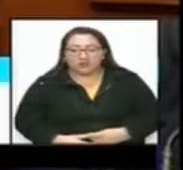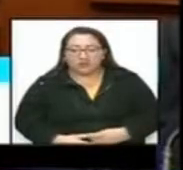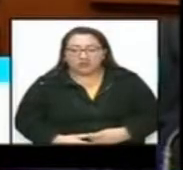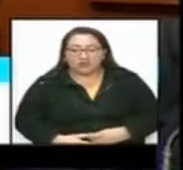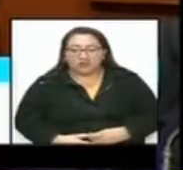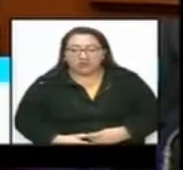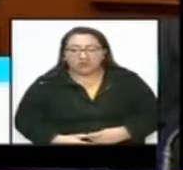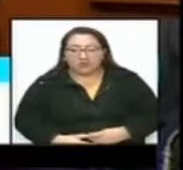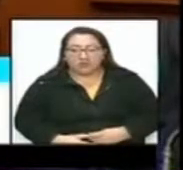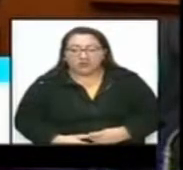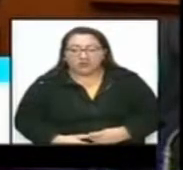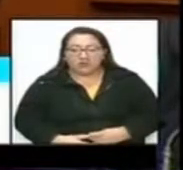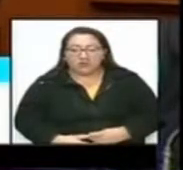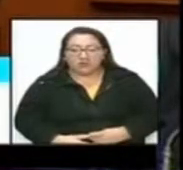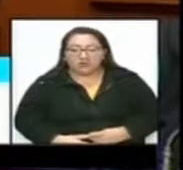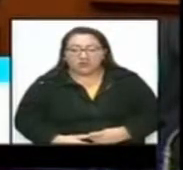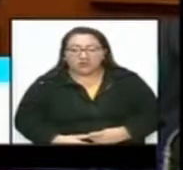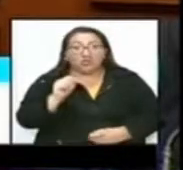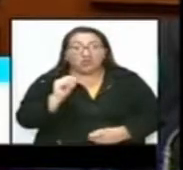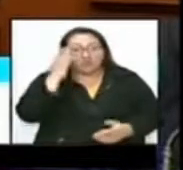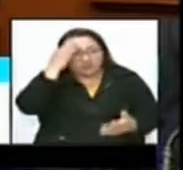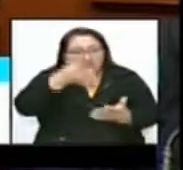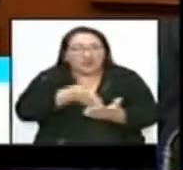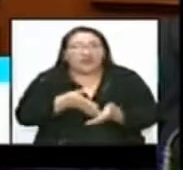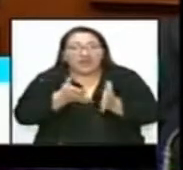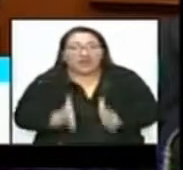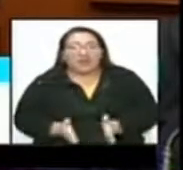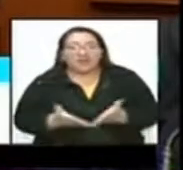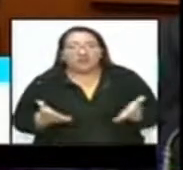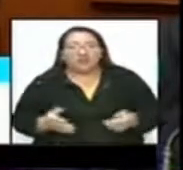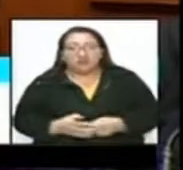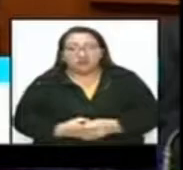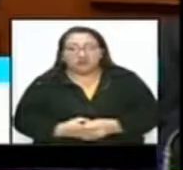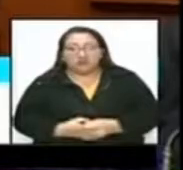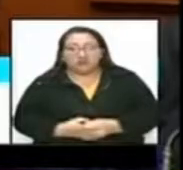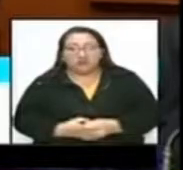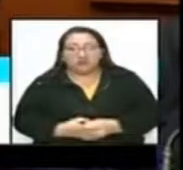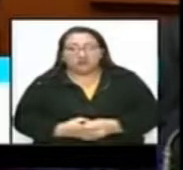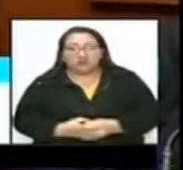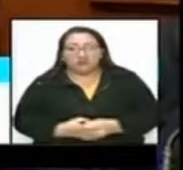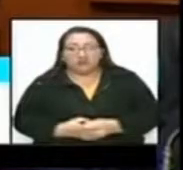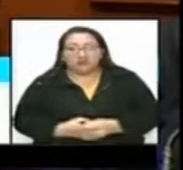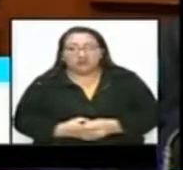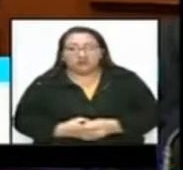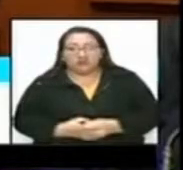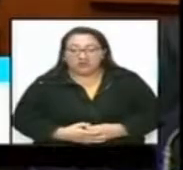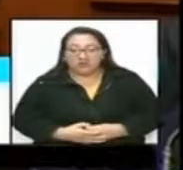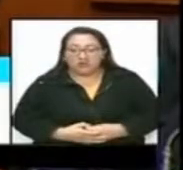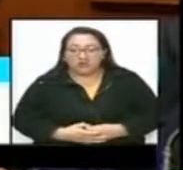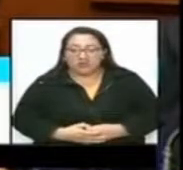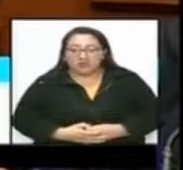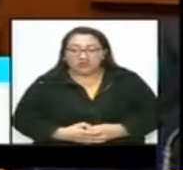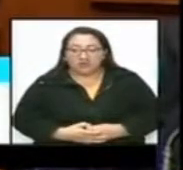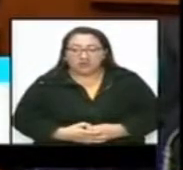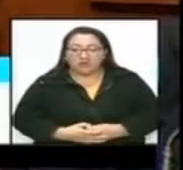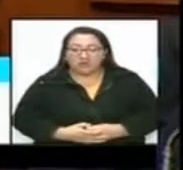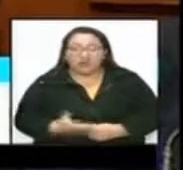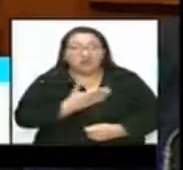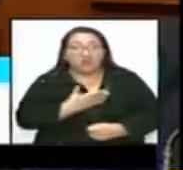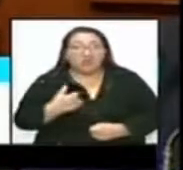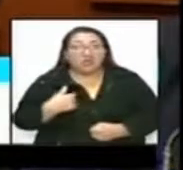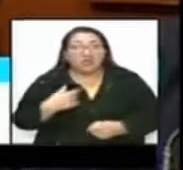debate pretendía justamente centrar las cosas en el sentido de determinar que el señor presidente del consejo de ministros tiene